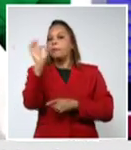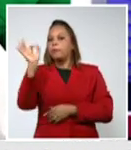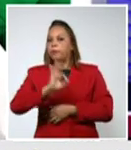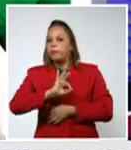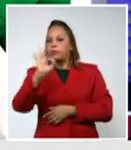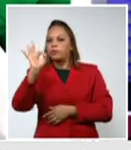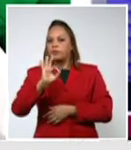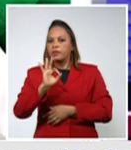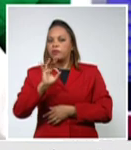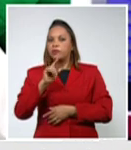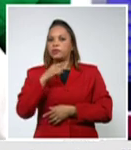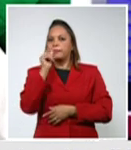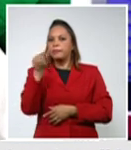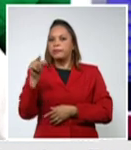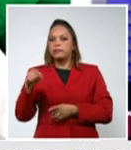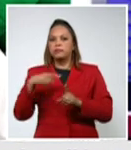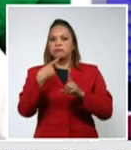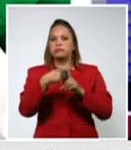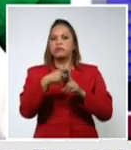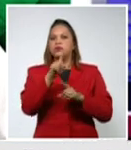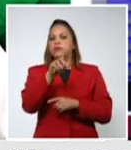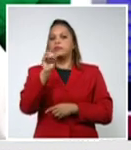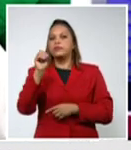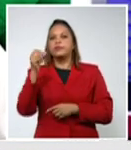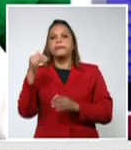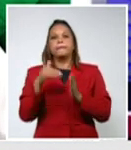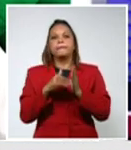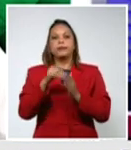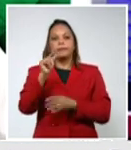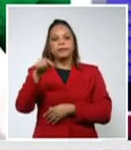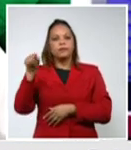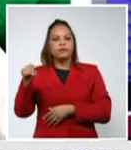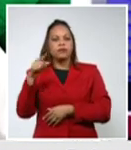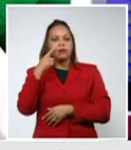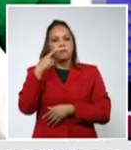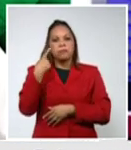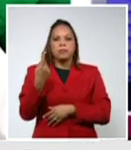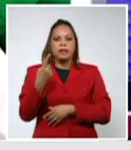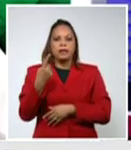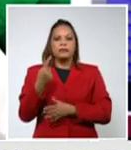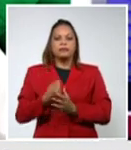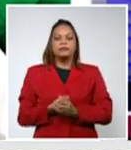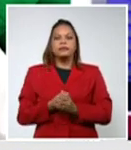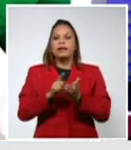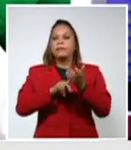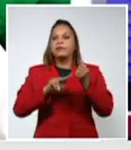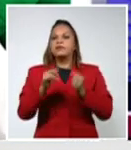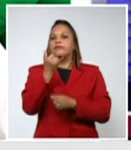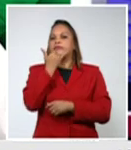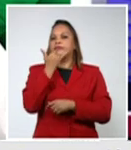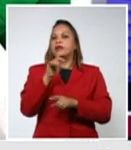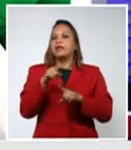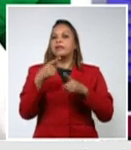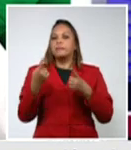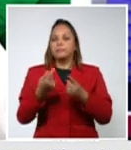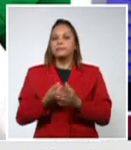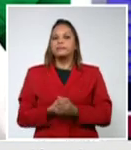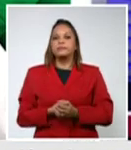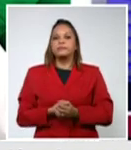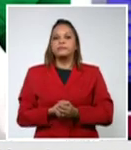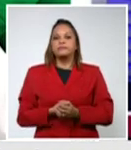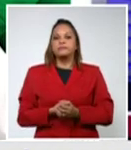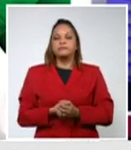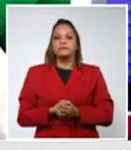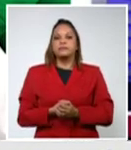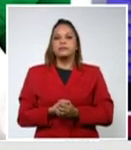casos confirmados por 100.000 habitantes, la posición de las provincias con mayor afectación no cambia en